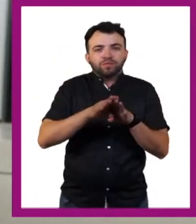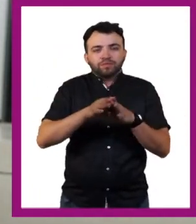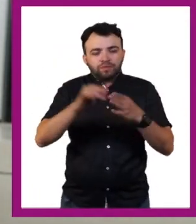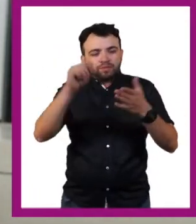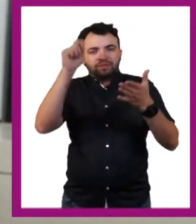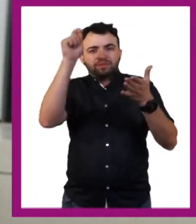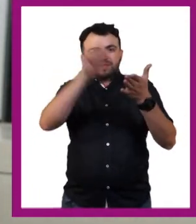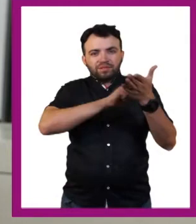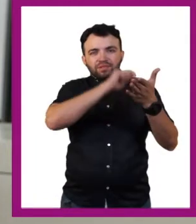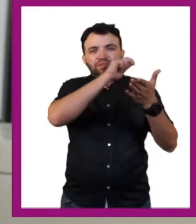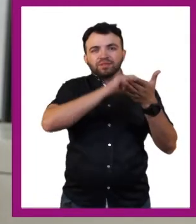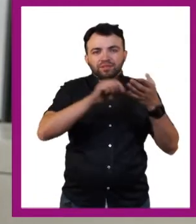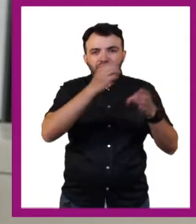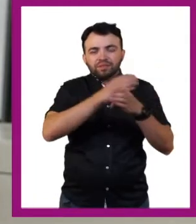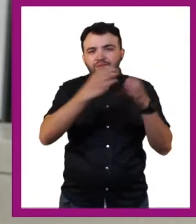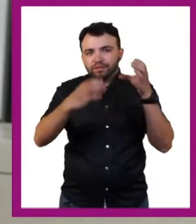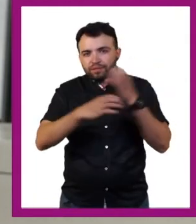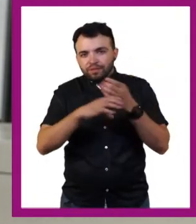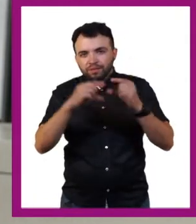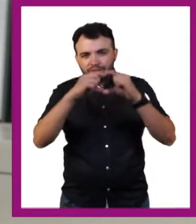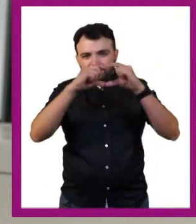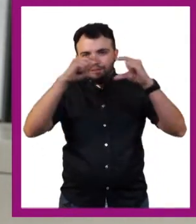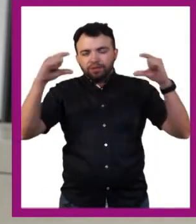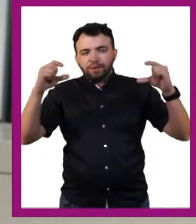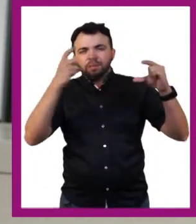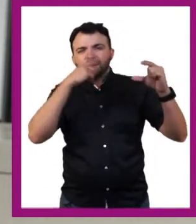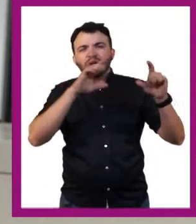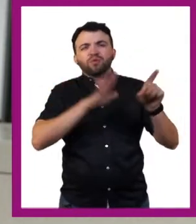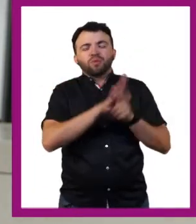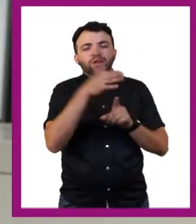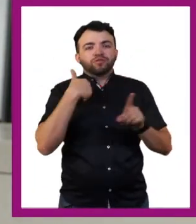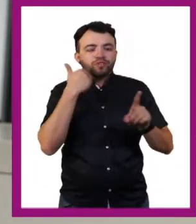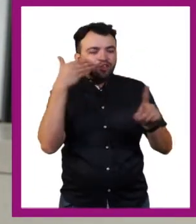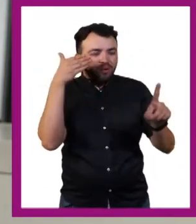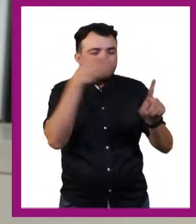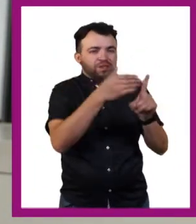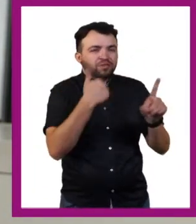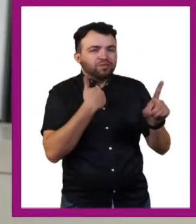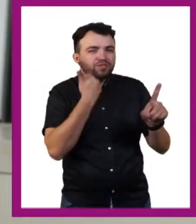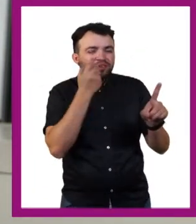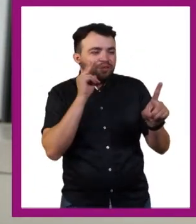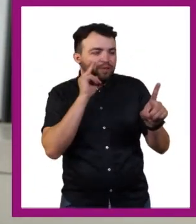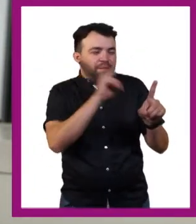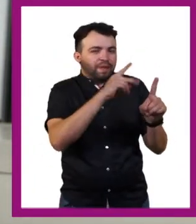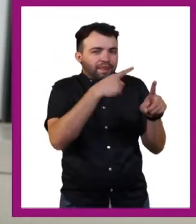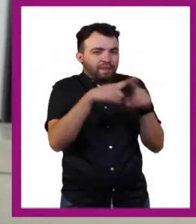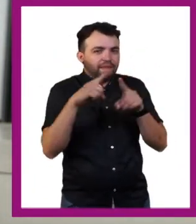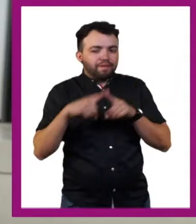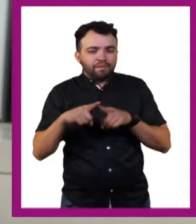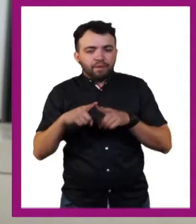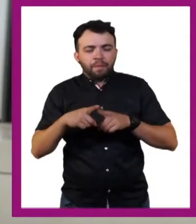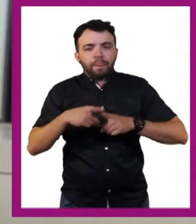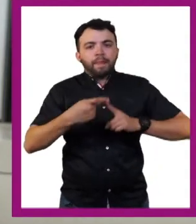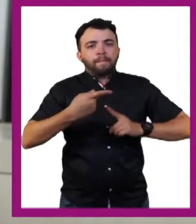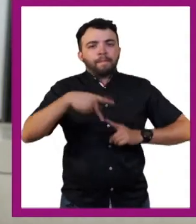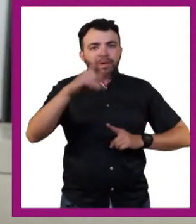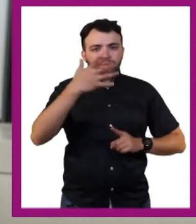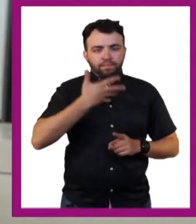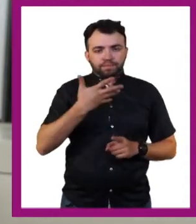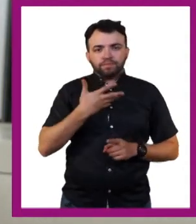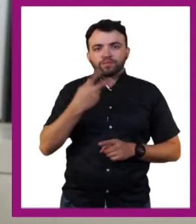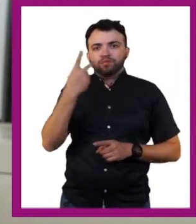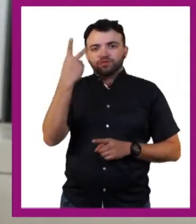algún objetivo particular para alguna foto. Pero bueno, básicamente yo tuve como que 2 series